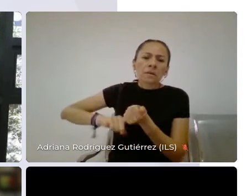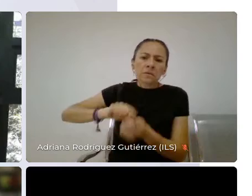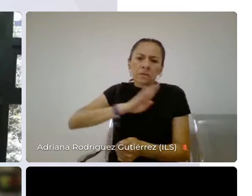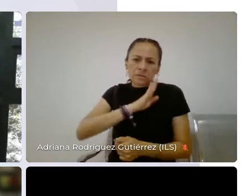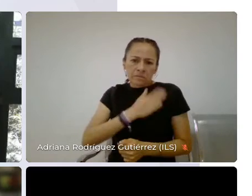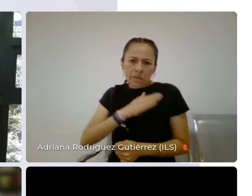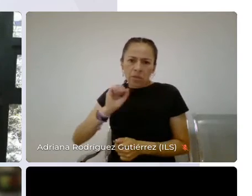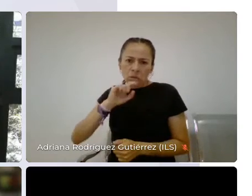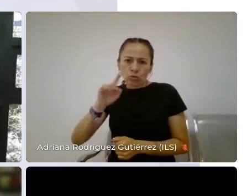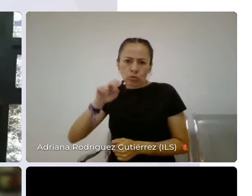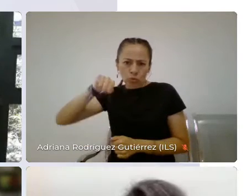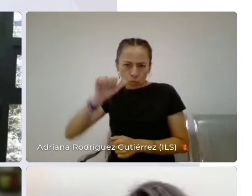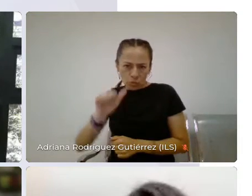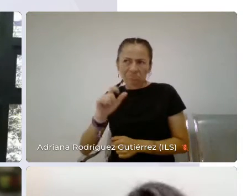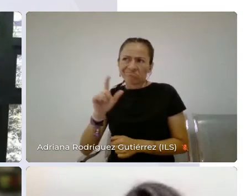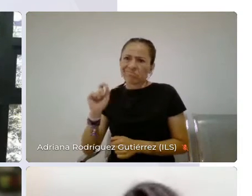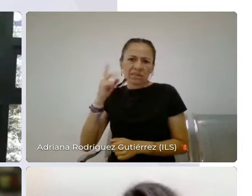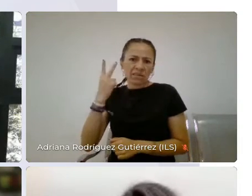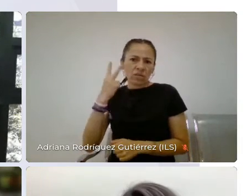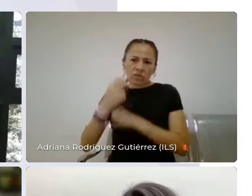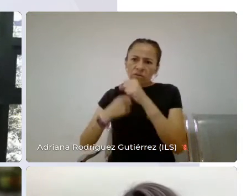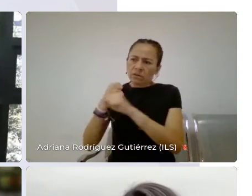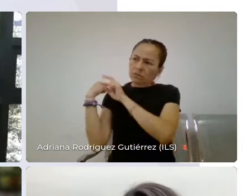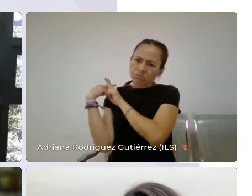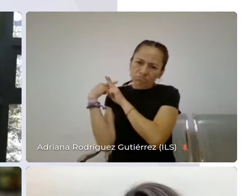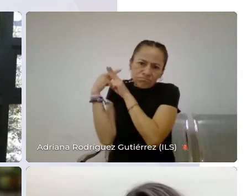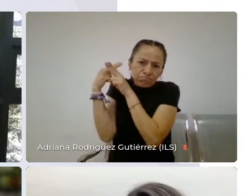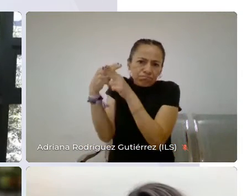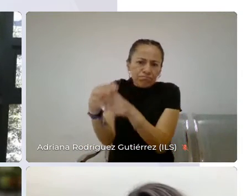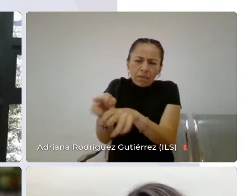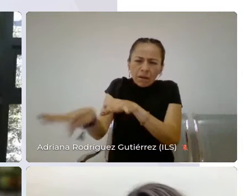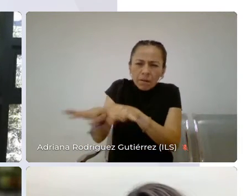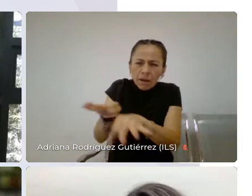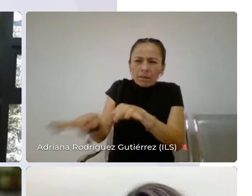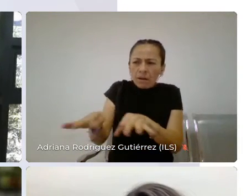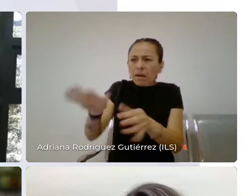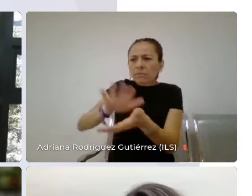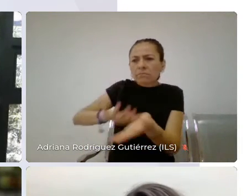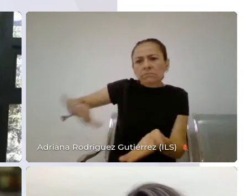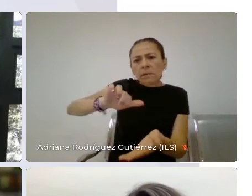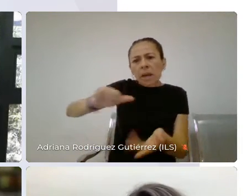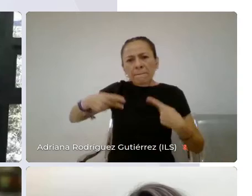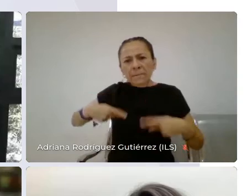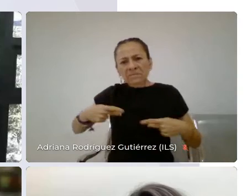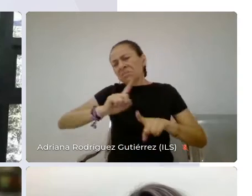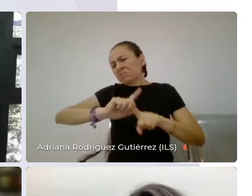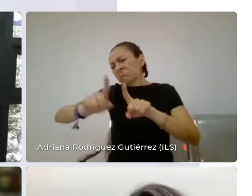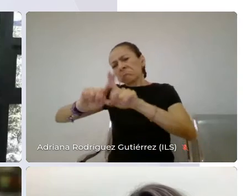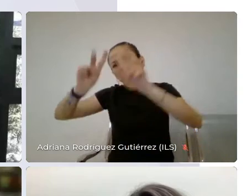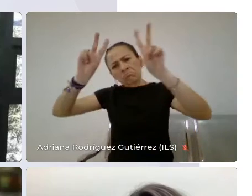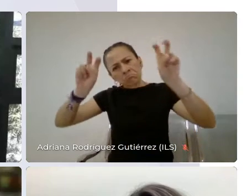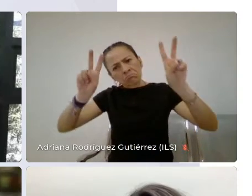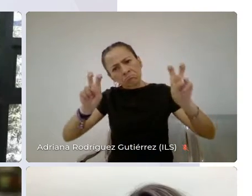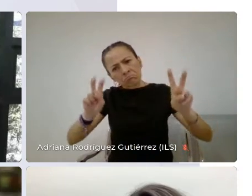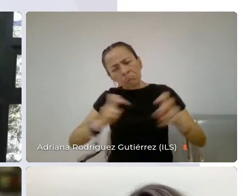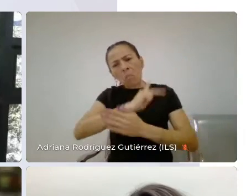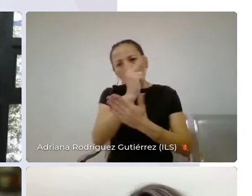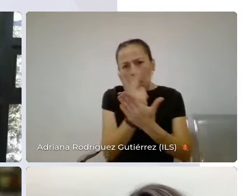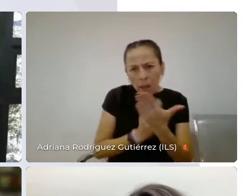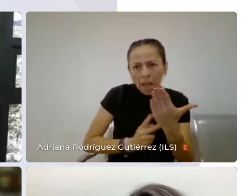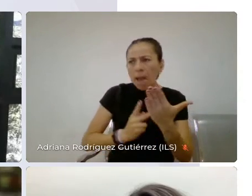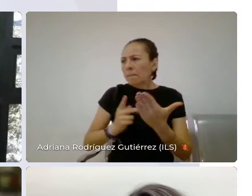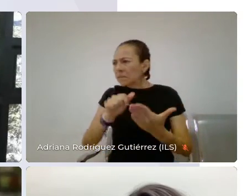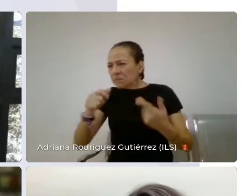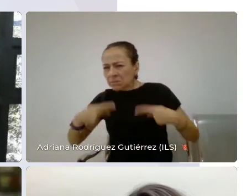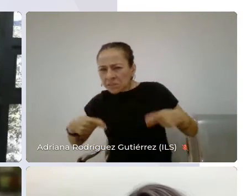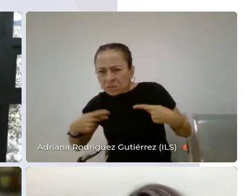22 años trabajando en el sector social en diferentes temas, como es el desarrollo de programas en inversión social, gestión y aplicación de